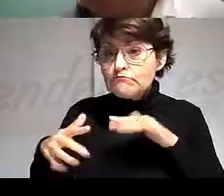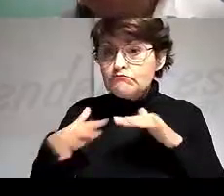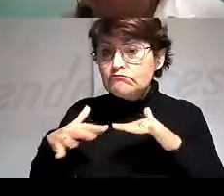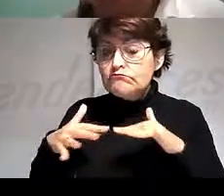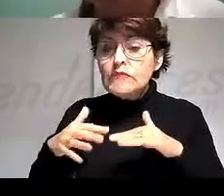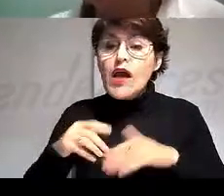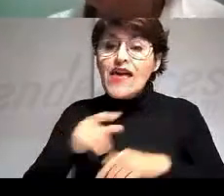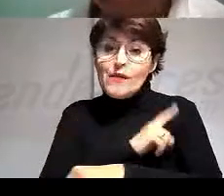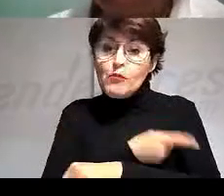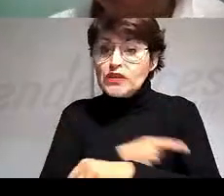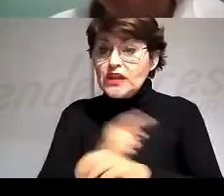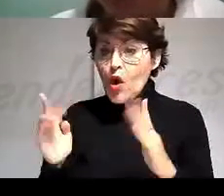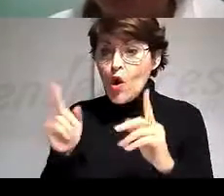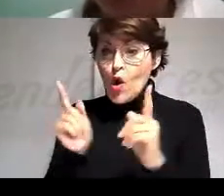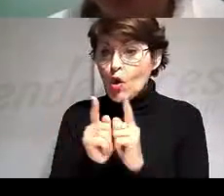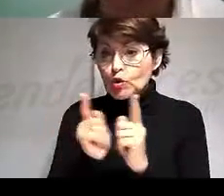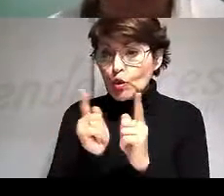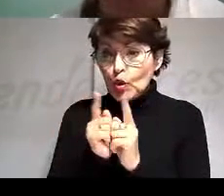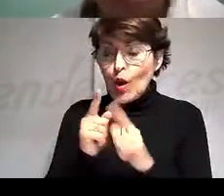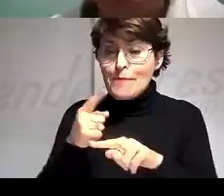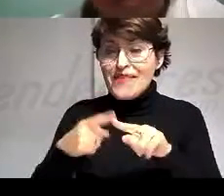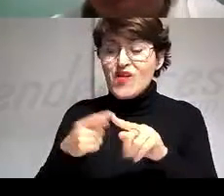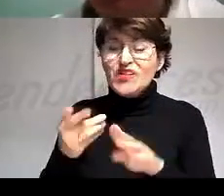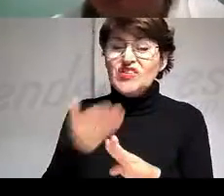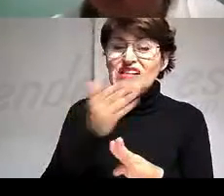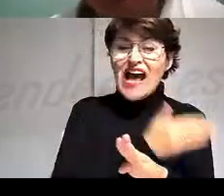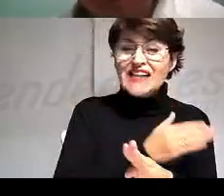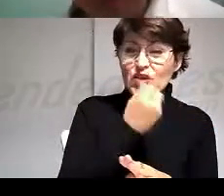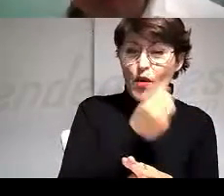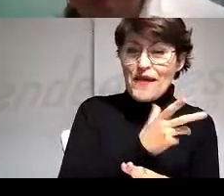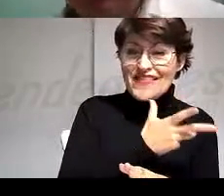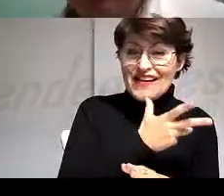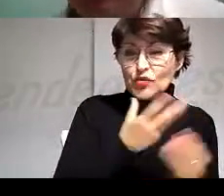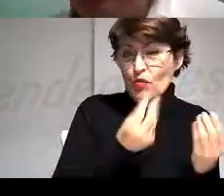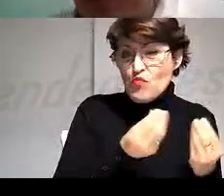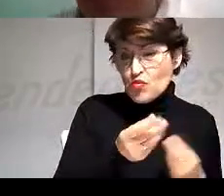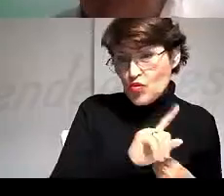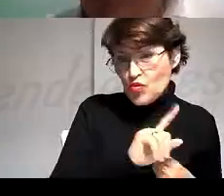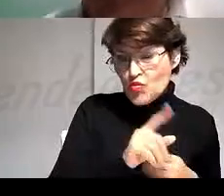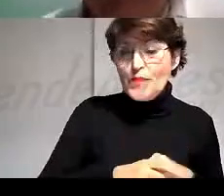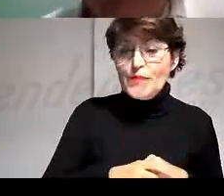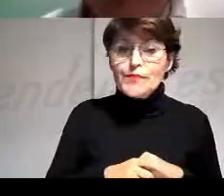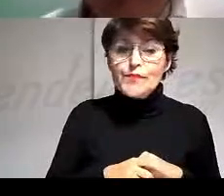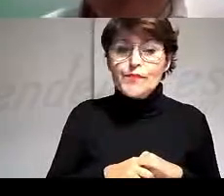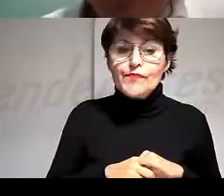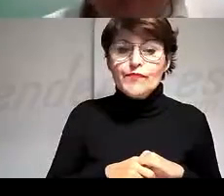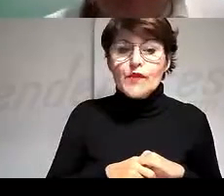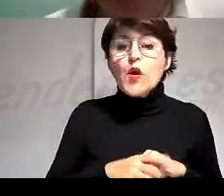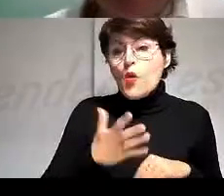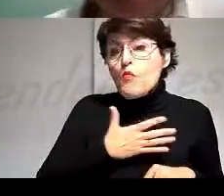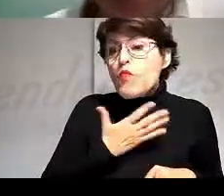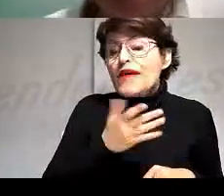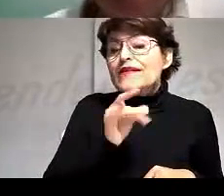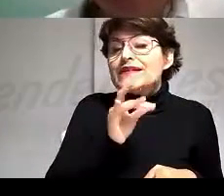esos hidratos de carbono, no tienen demasiado sentido que ingiramos nada de hidratos de carbono. Podemos aumentar la cantidad de hidratos de